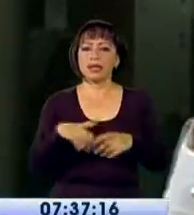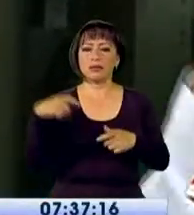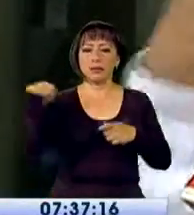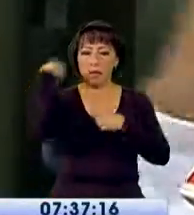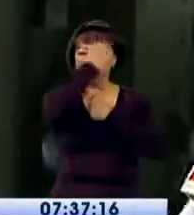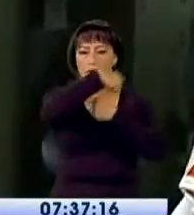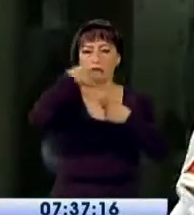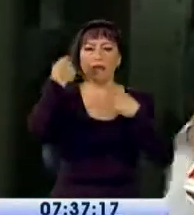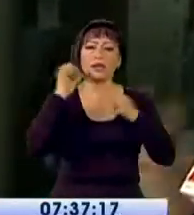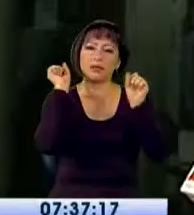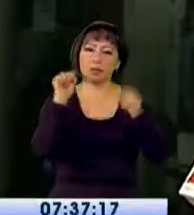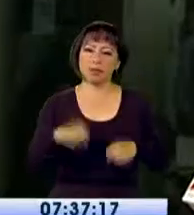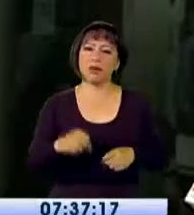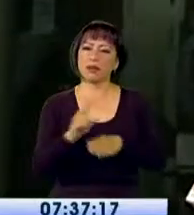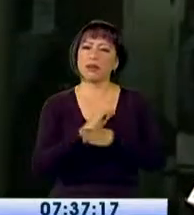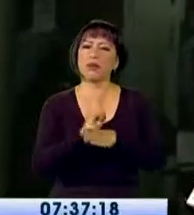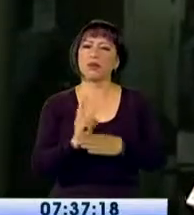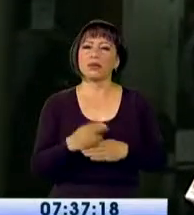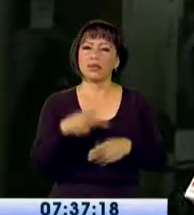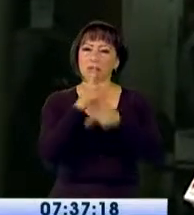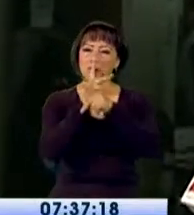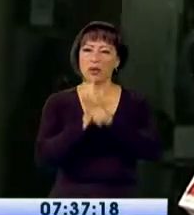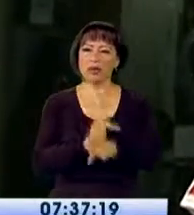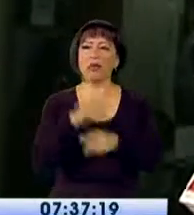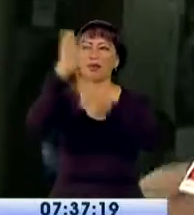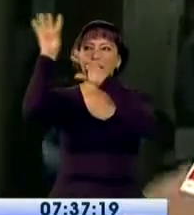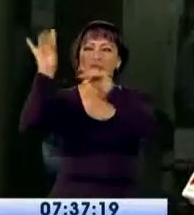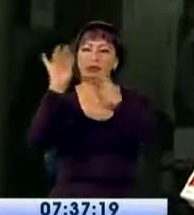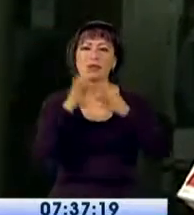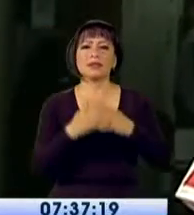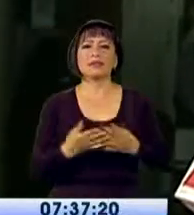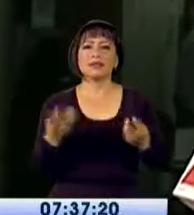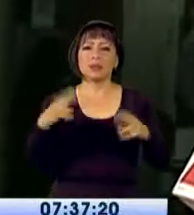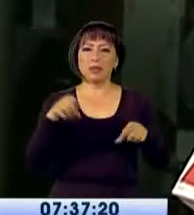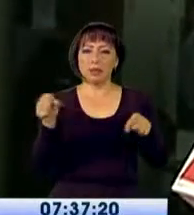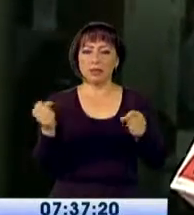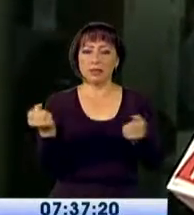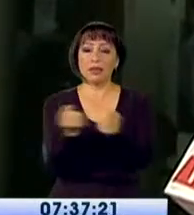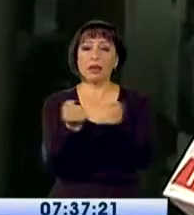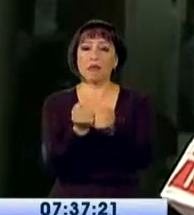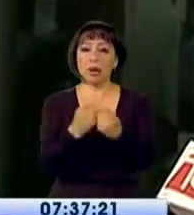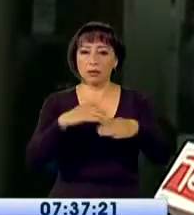algo que les pueda proteger de la ceniza, que tengan zapatos bajos